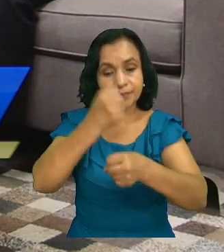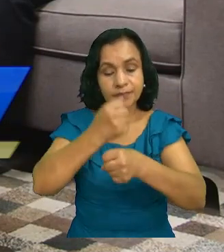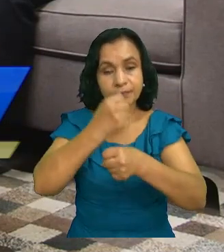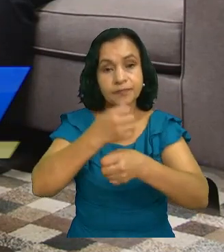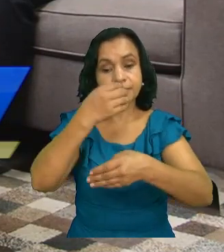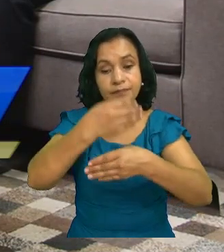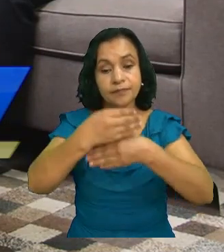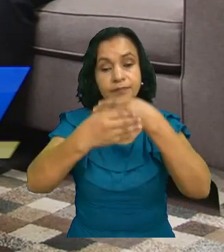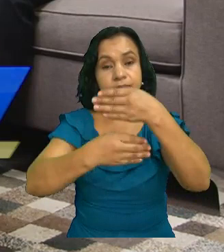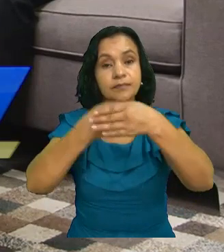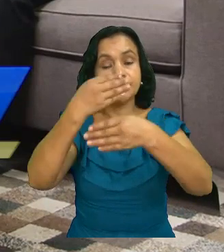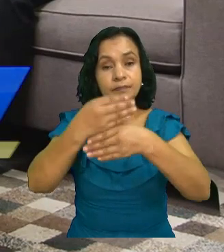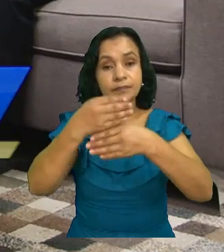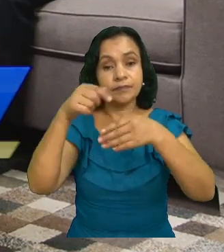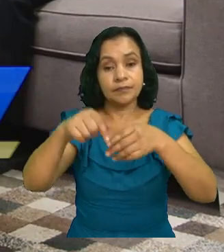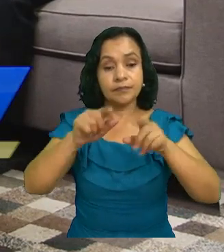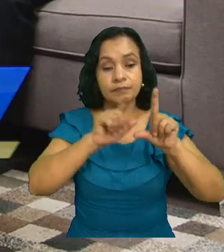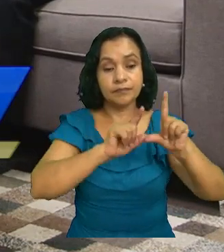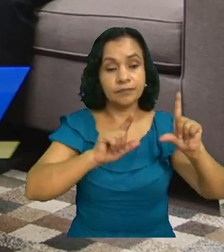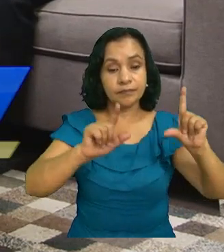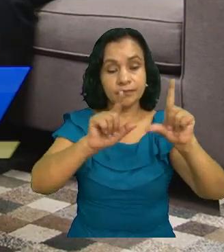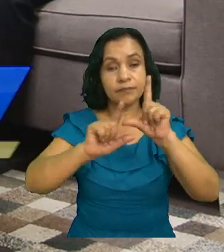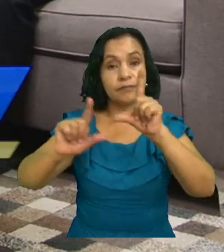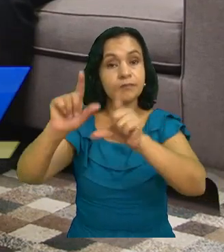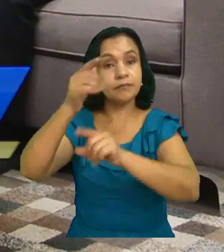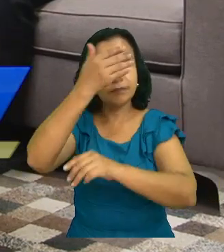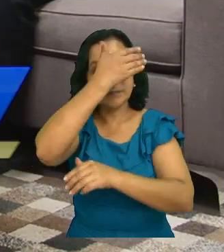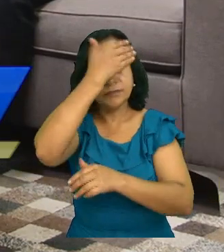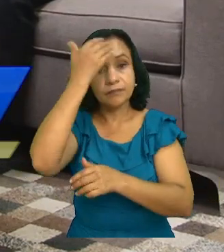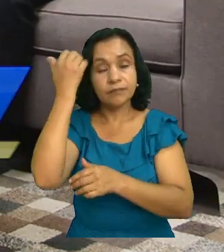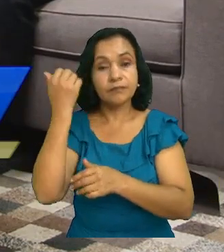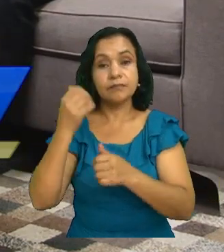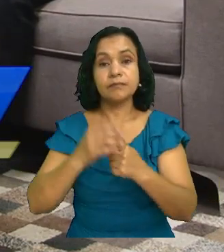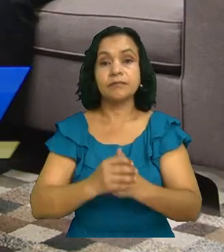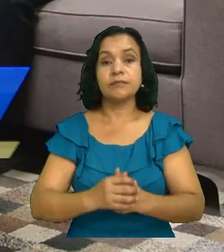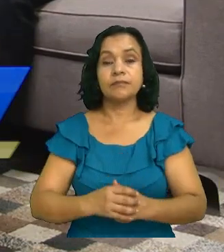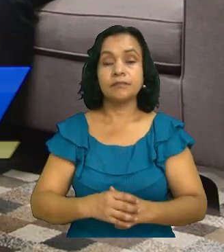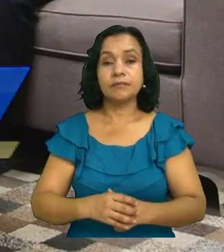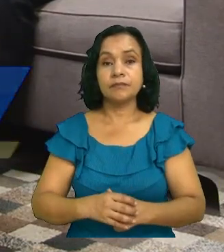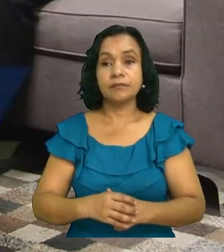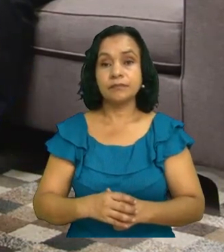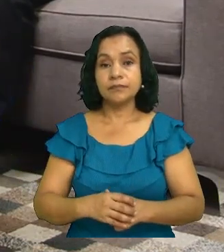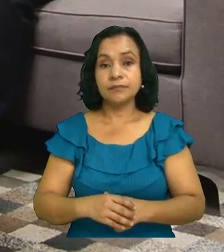a esta zona anteriormente olvidada de nuestro país. Y